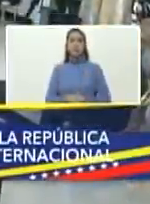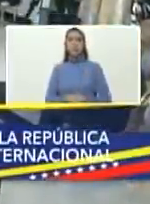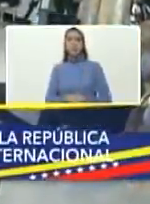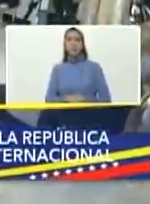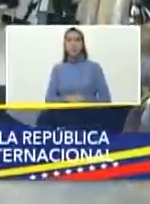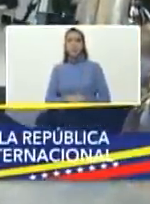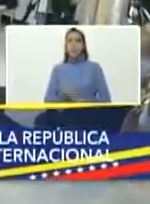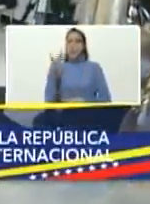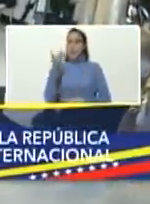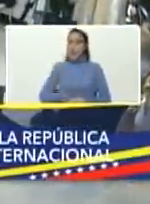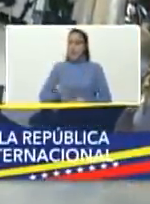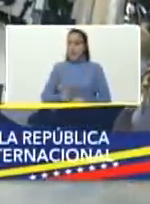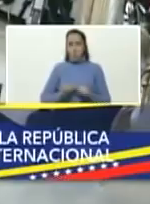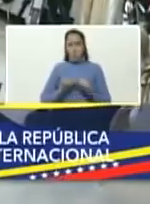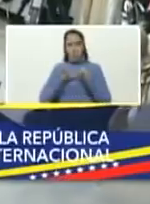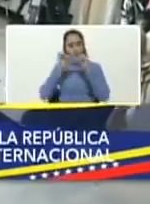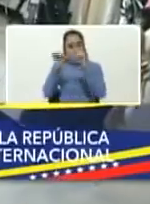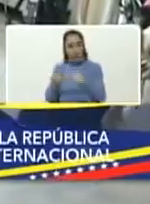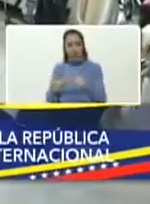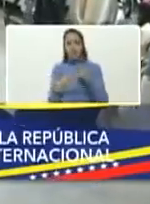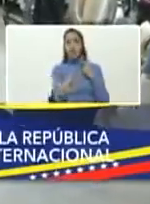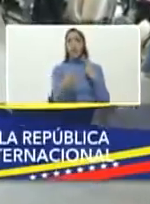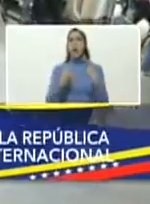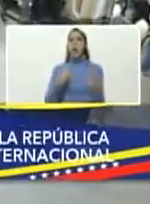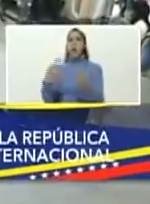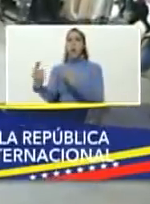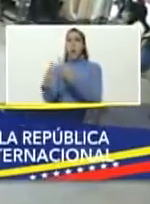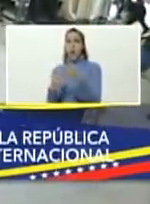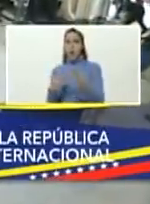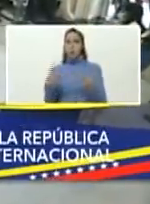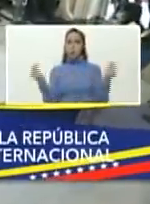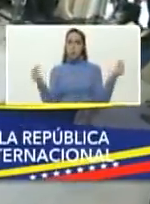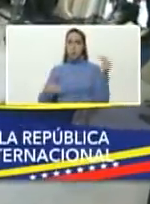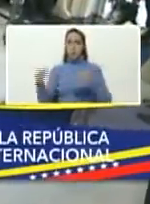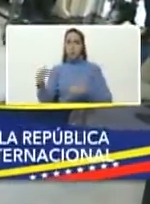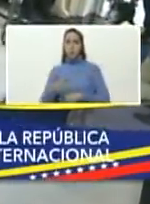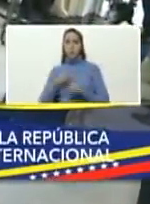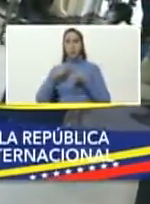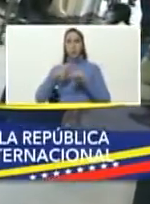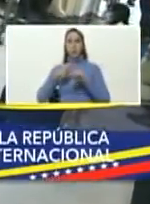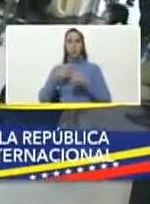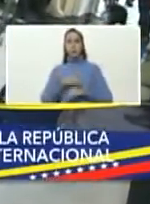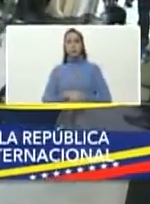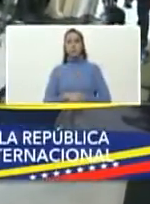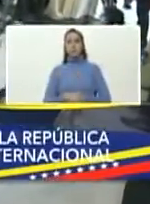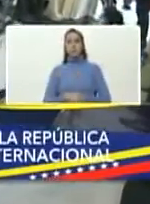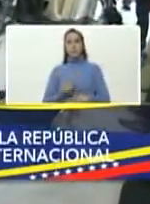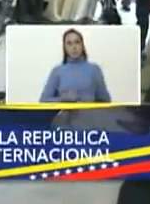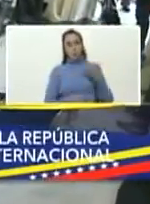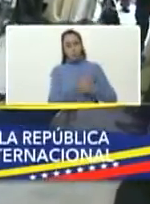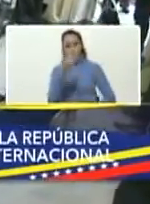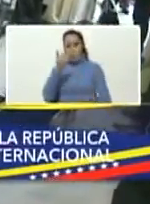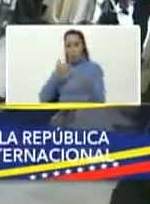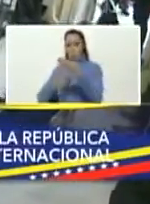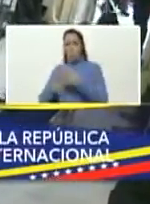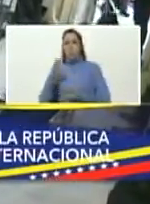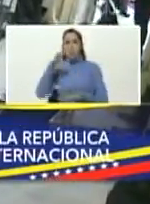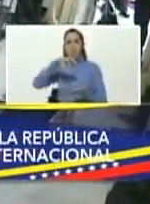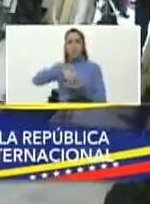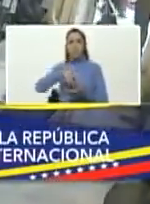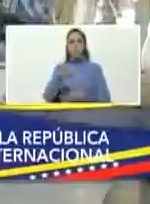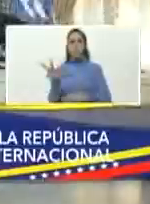paso de avance en las relaciones de complementariedad positiva y cooperación entre el Estado